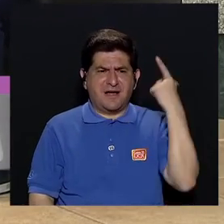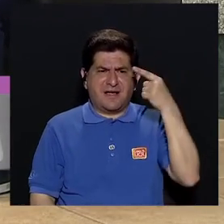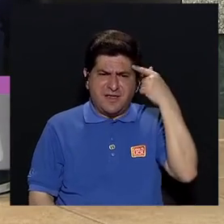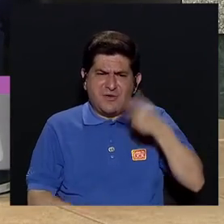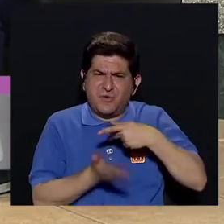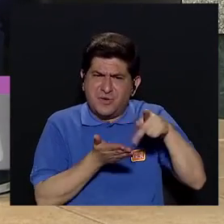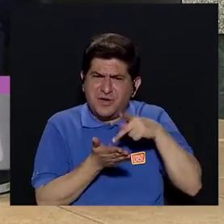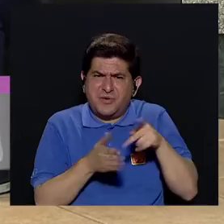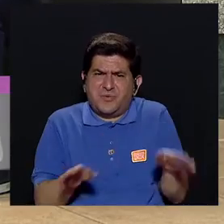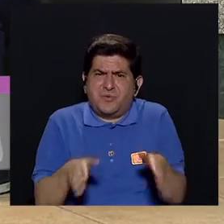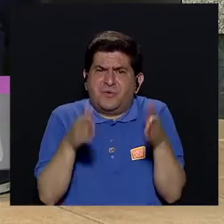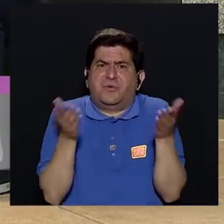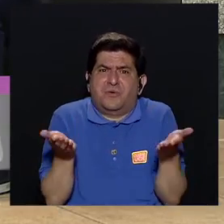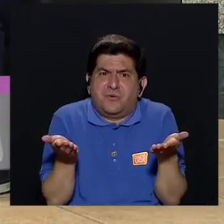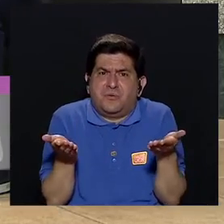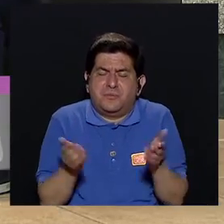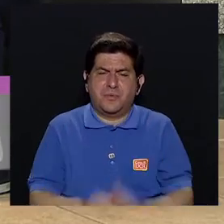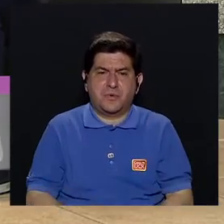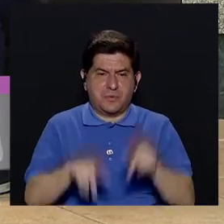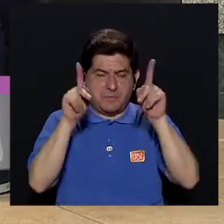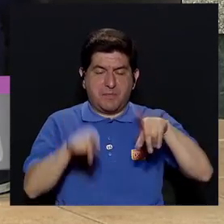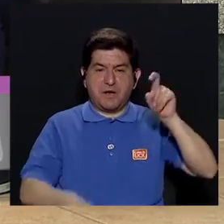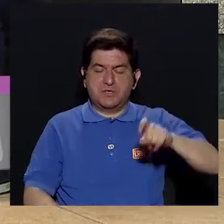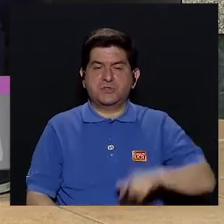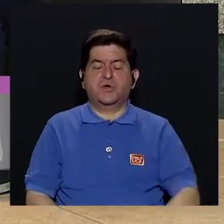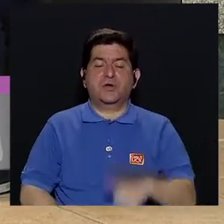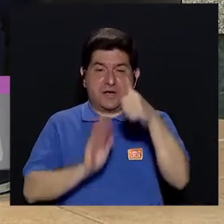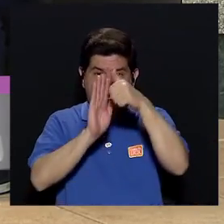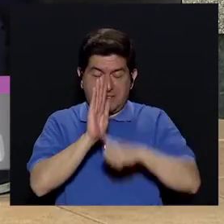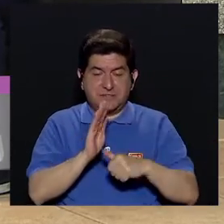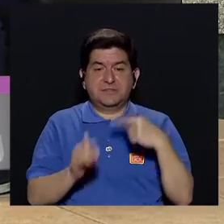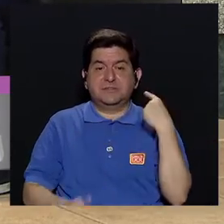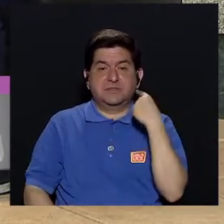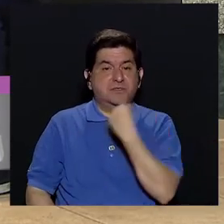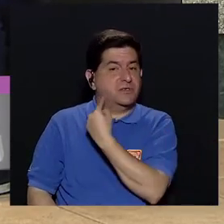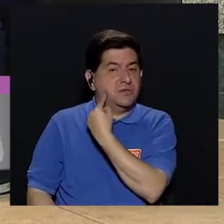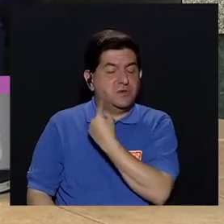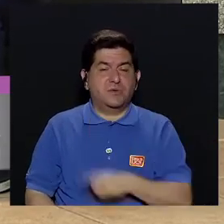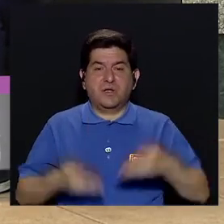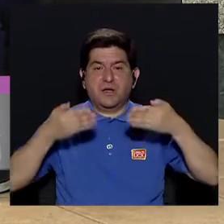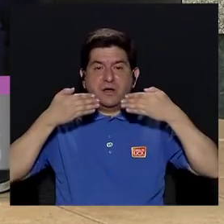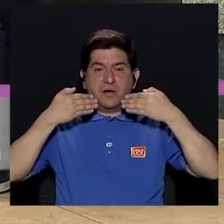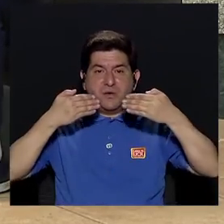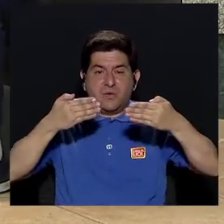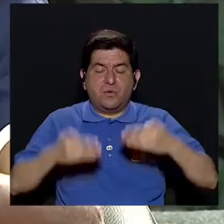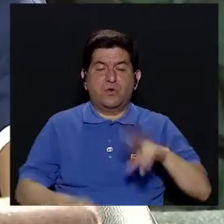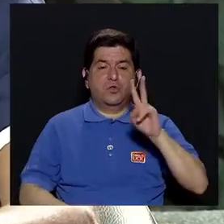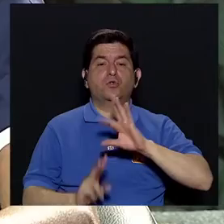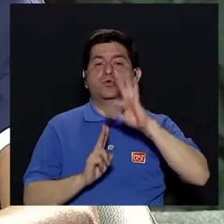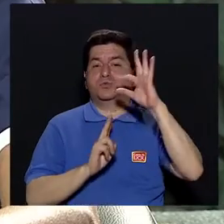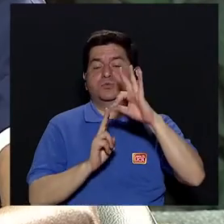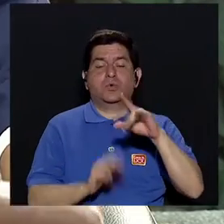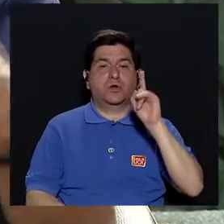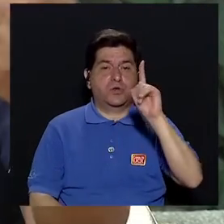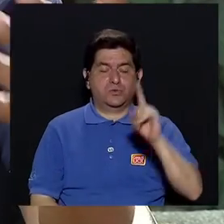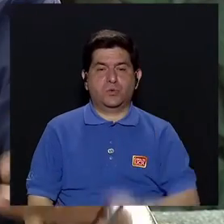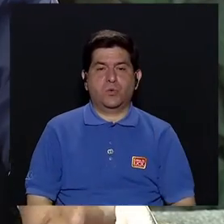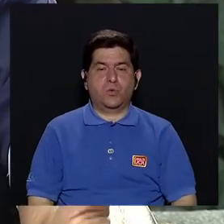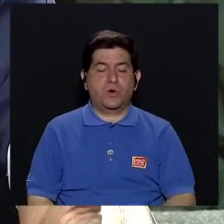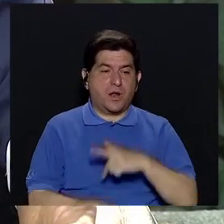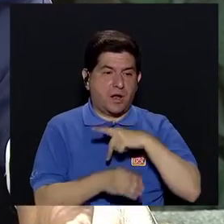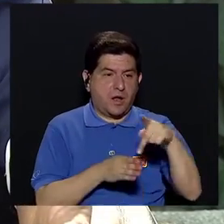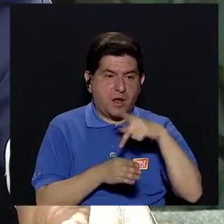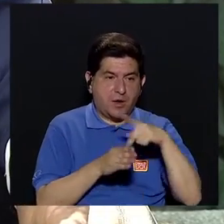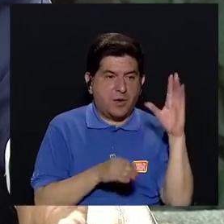haga. O sea, un paciente que requiera cirugía ortognática tiene básicamente dos alternativas. Una,